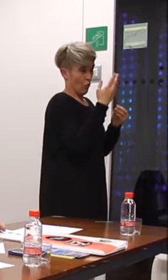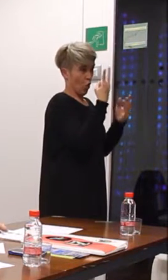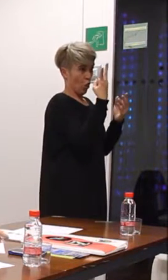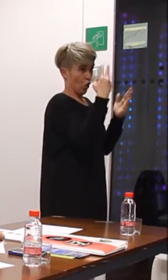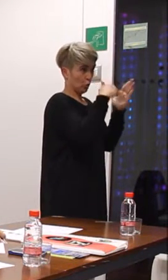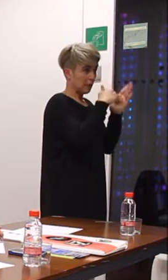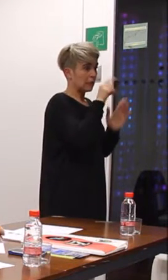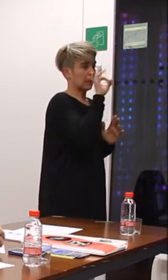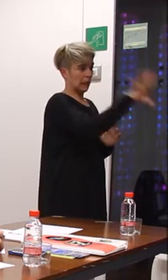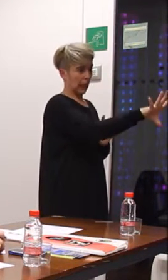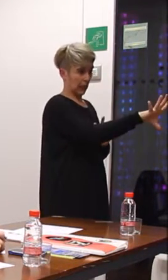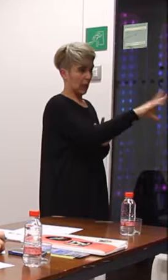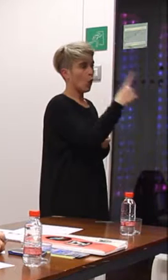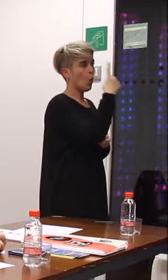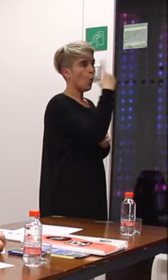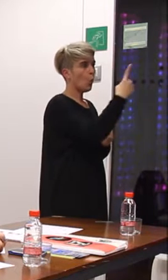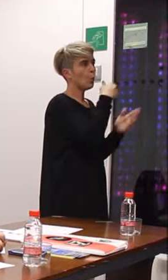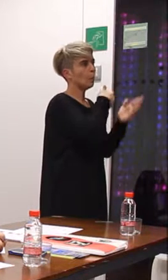de